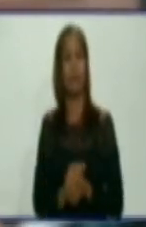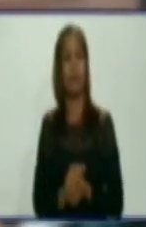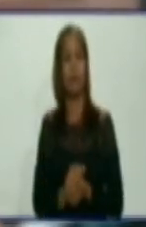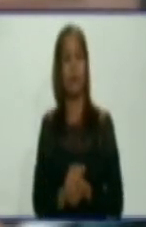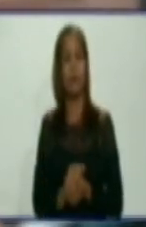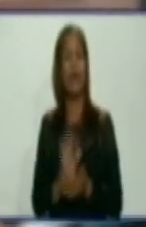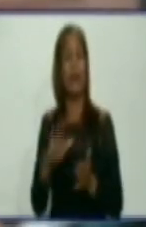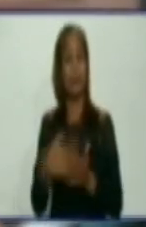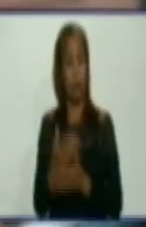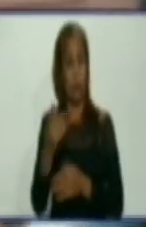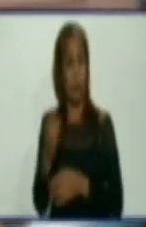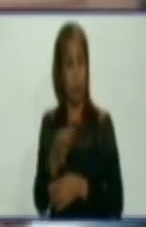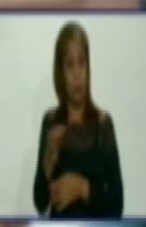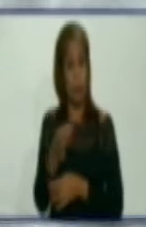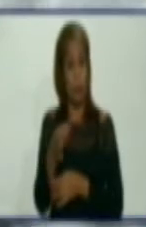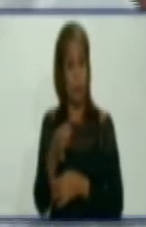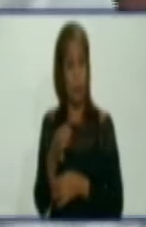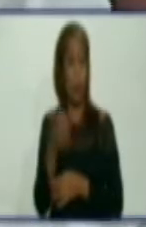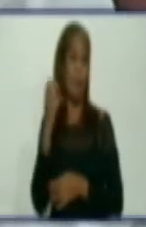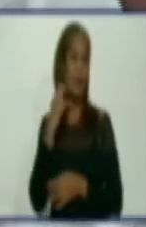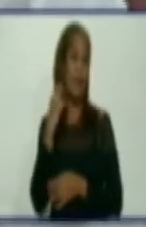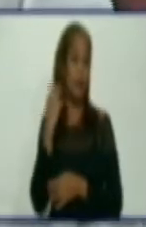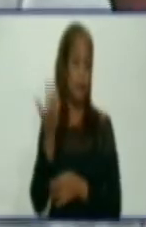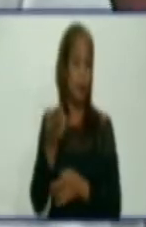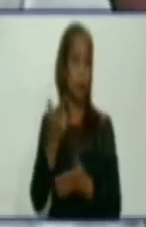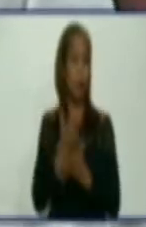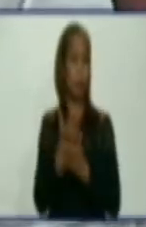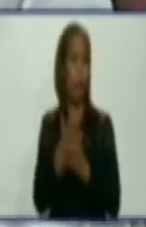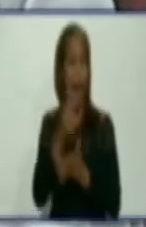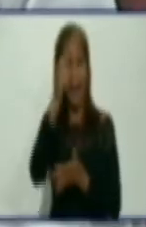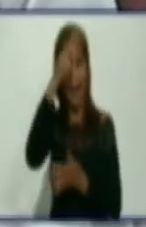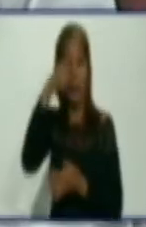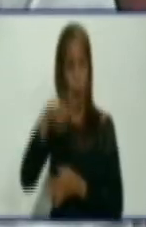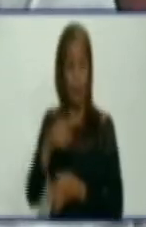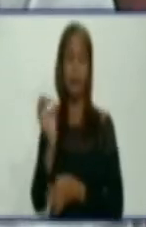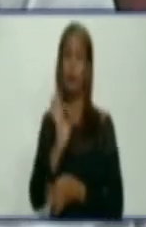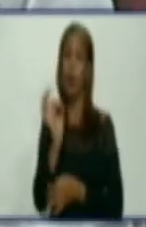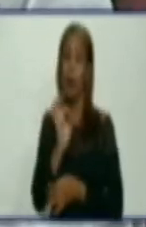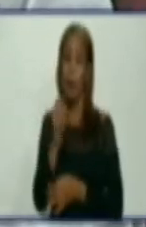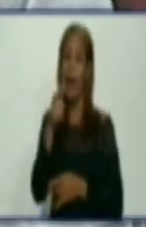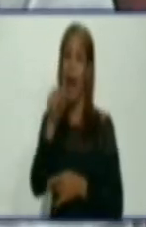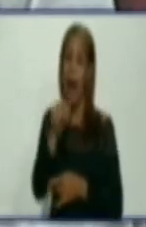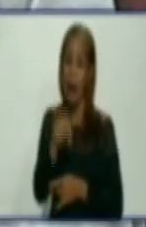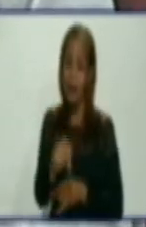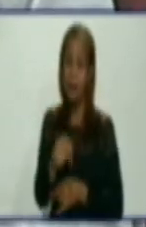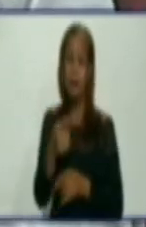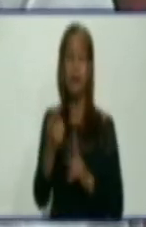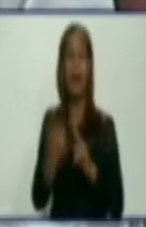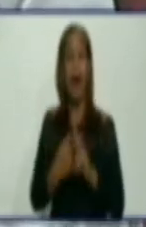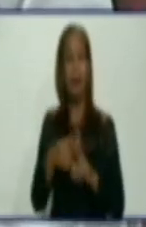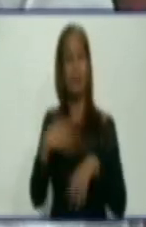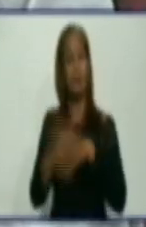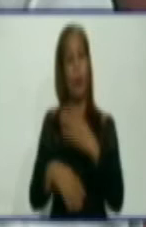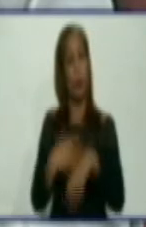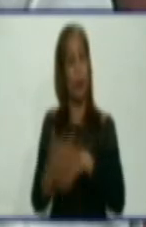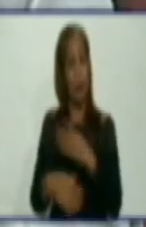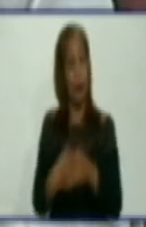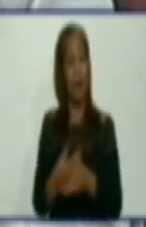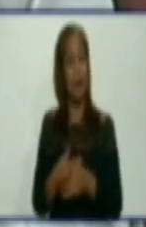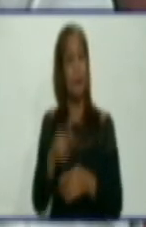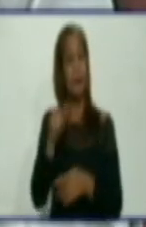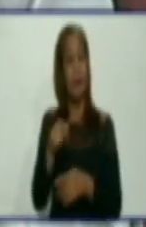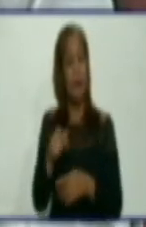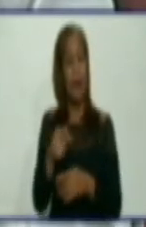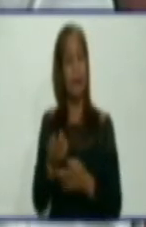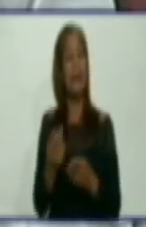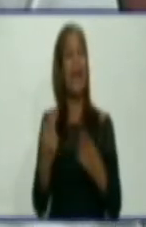Cauto Cristo y Yara, que la situación no es tan favorable, que todavía manifiestan un número de controles de foco, de casos que